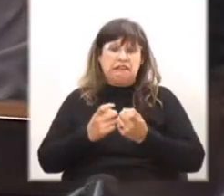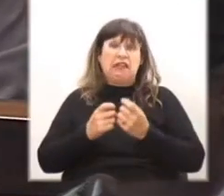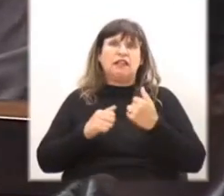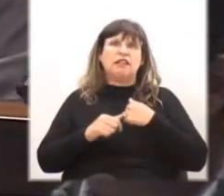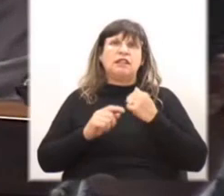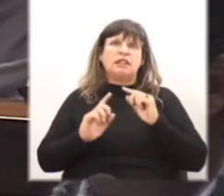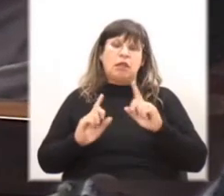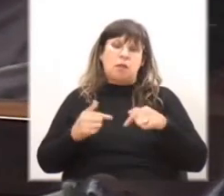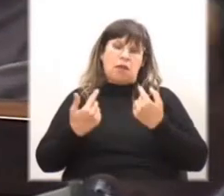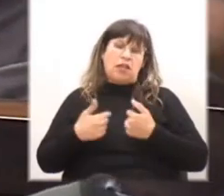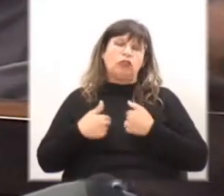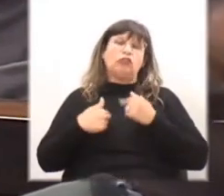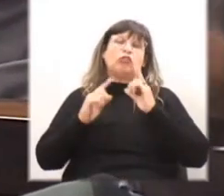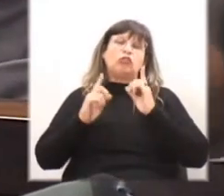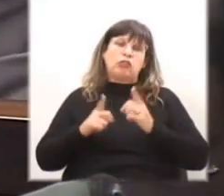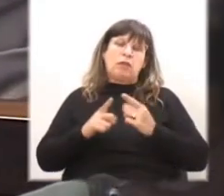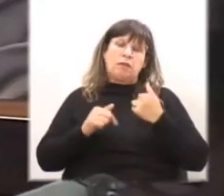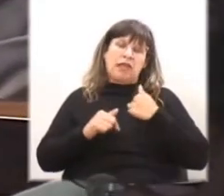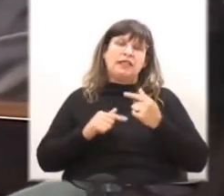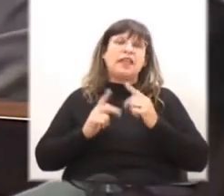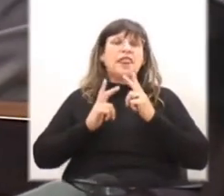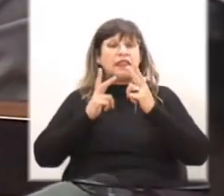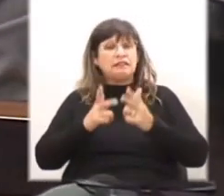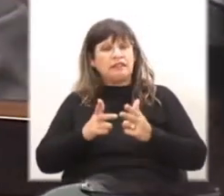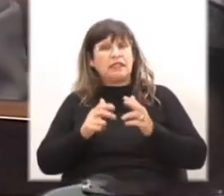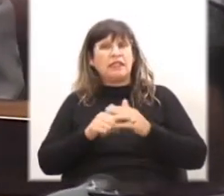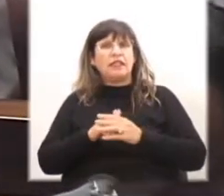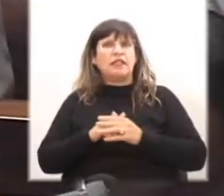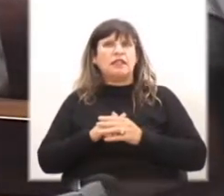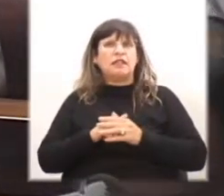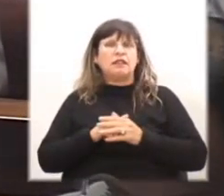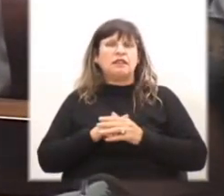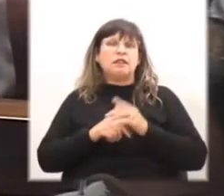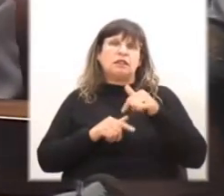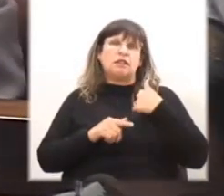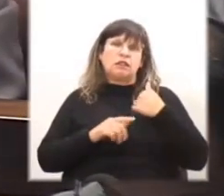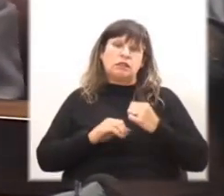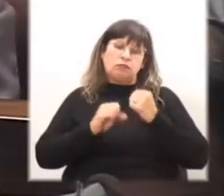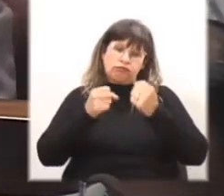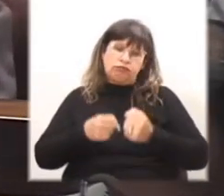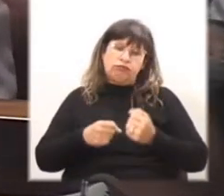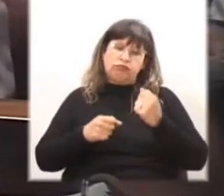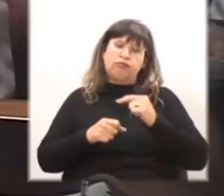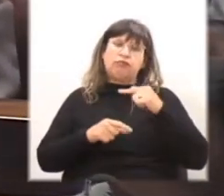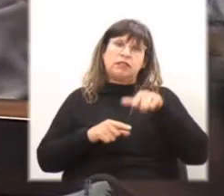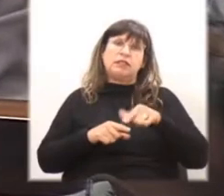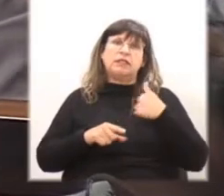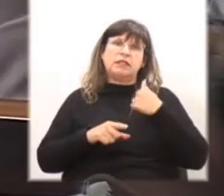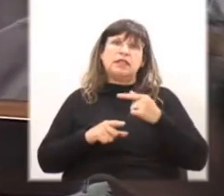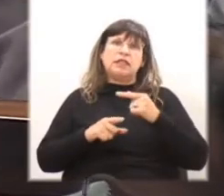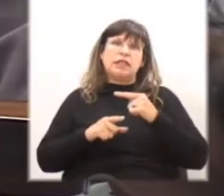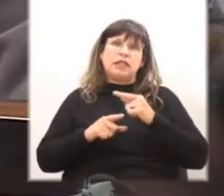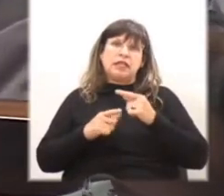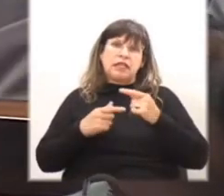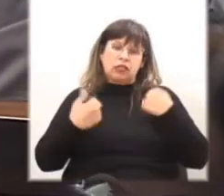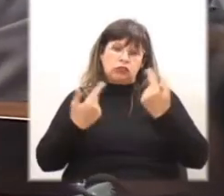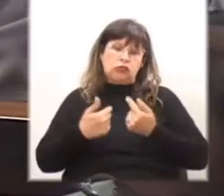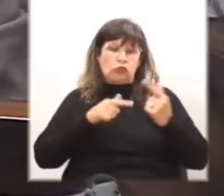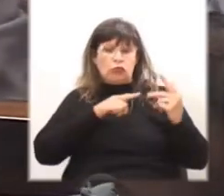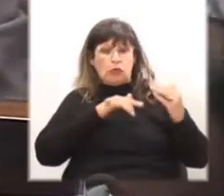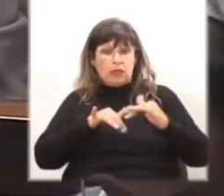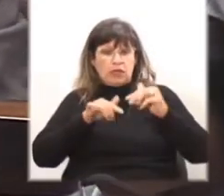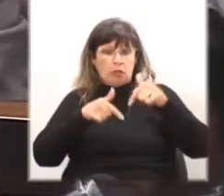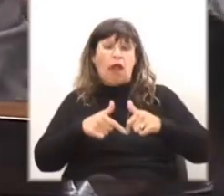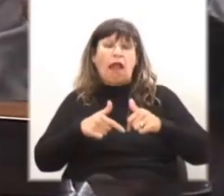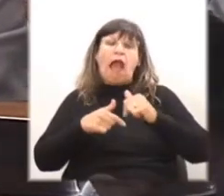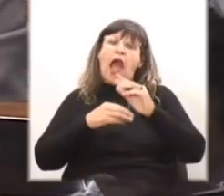para nosotros es también decirles que una vez más reafirmamos el criterio de que venimos a aportar y a sumar al debate.